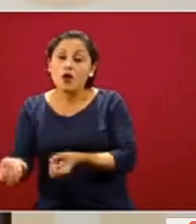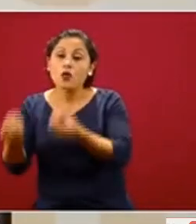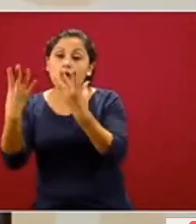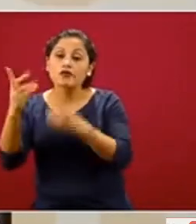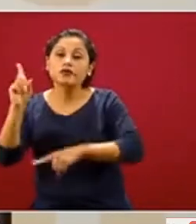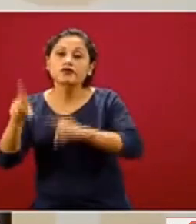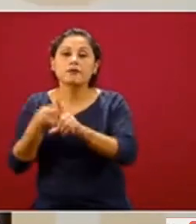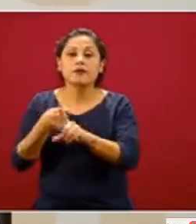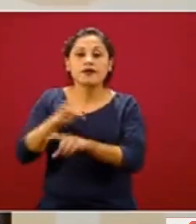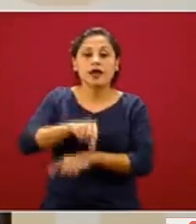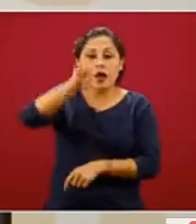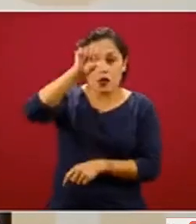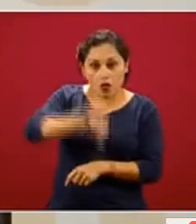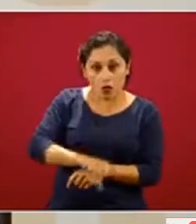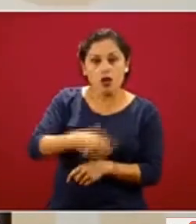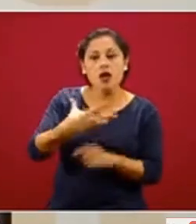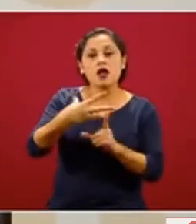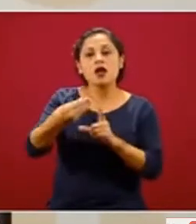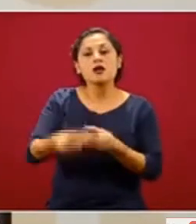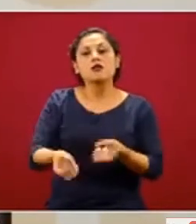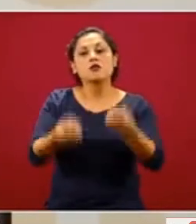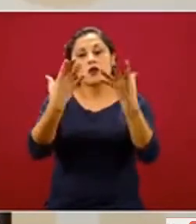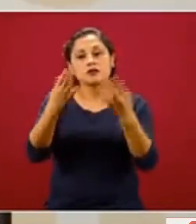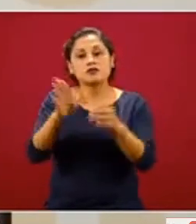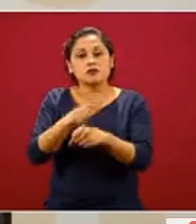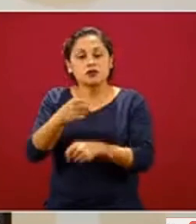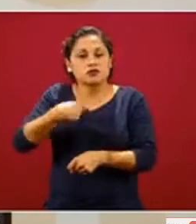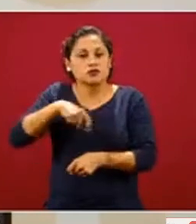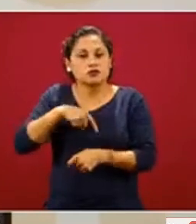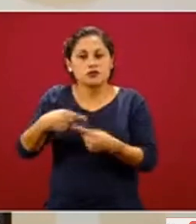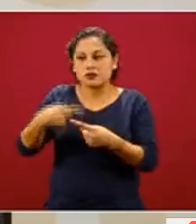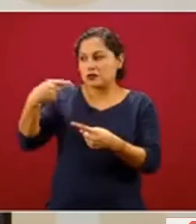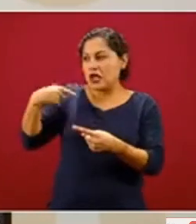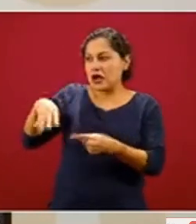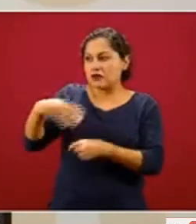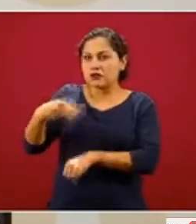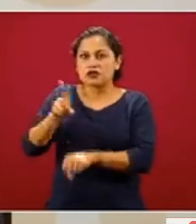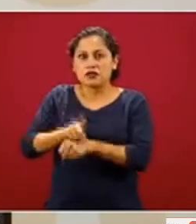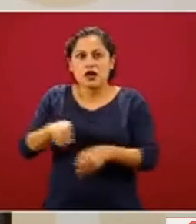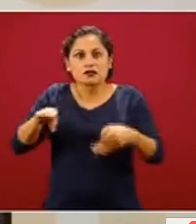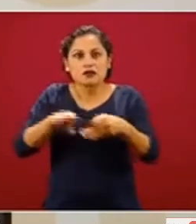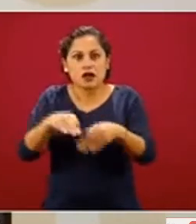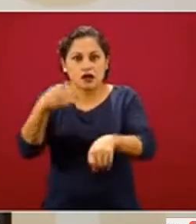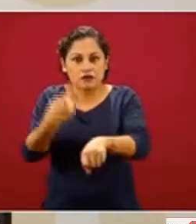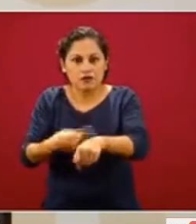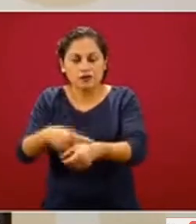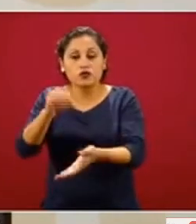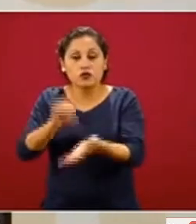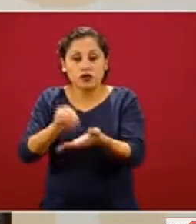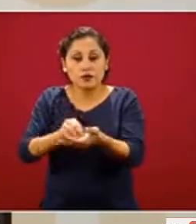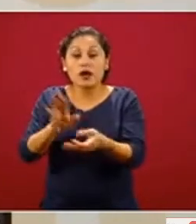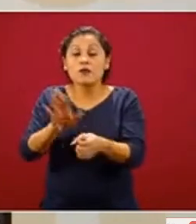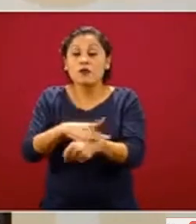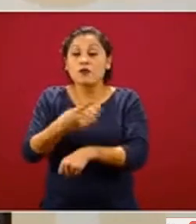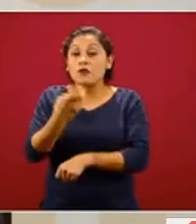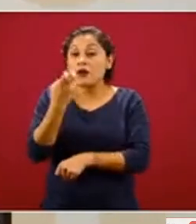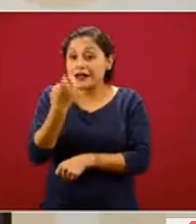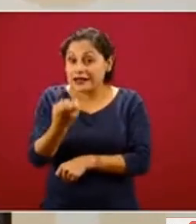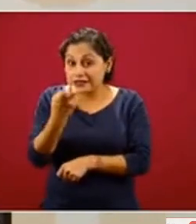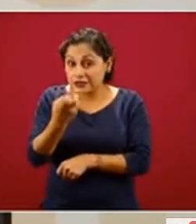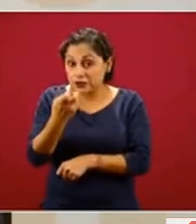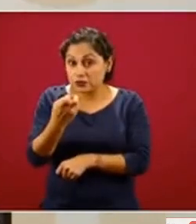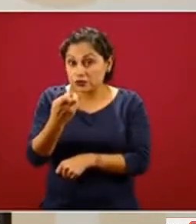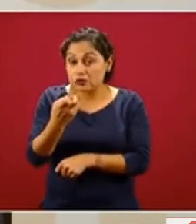Y por eso hacemos este énfasis en los últimos 14 días, porque los casos activos de los últimos 14 días